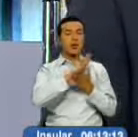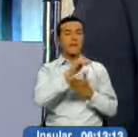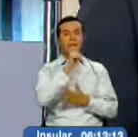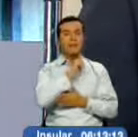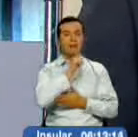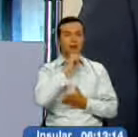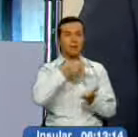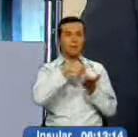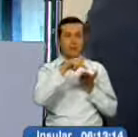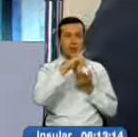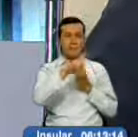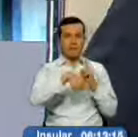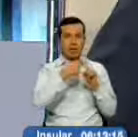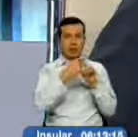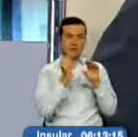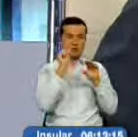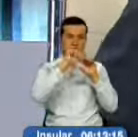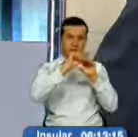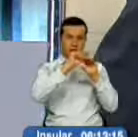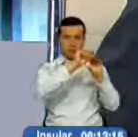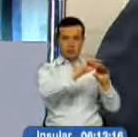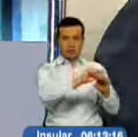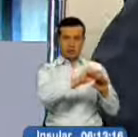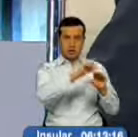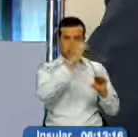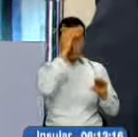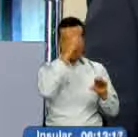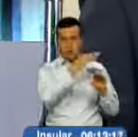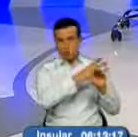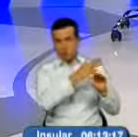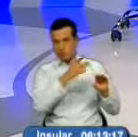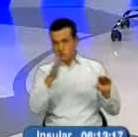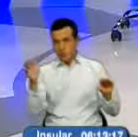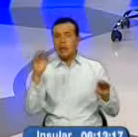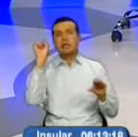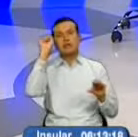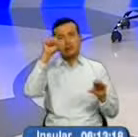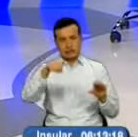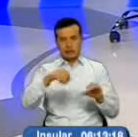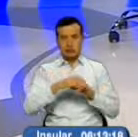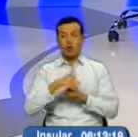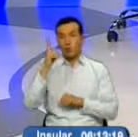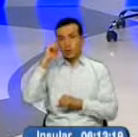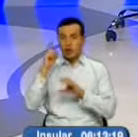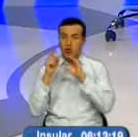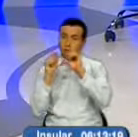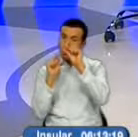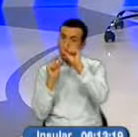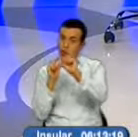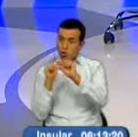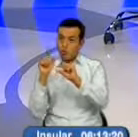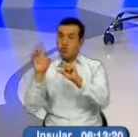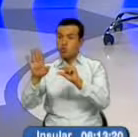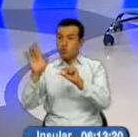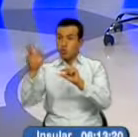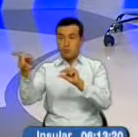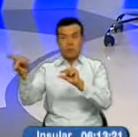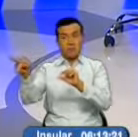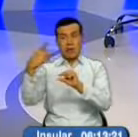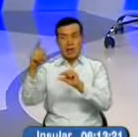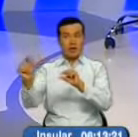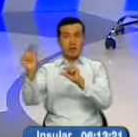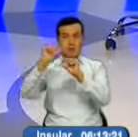privada y pagaba la diferencia, y ahí venían los niveles de endeudamiento. Entonces fíjate lo perverso que es destruir un